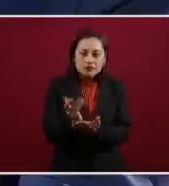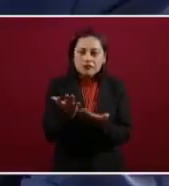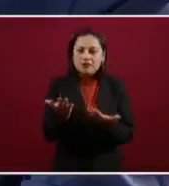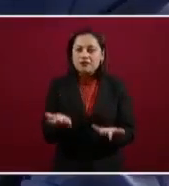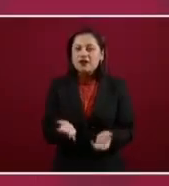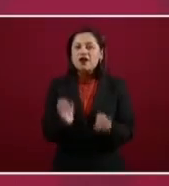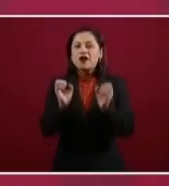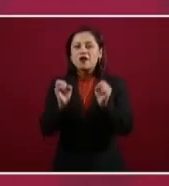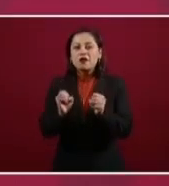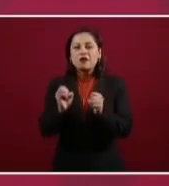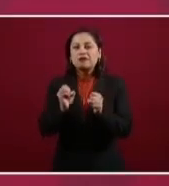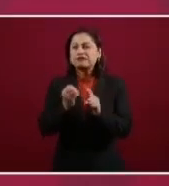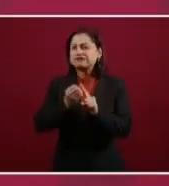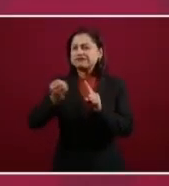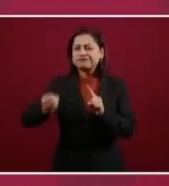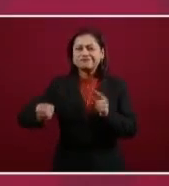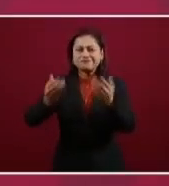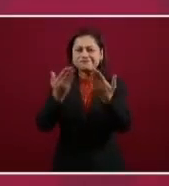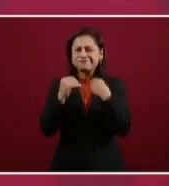con un desorden